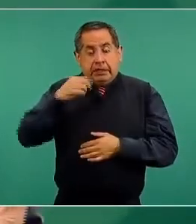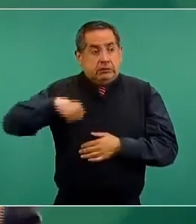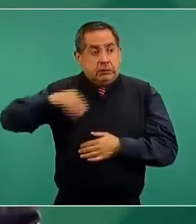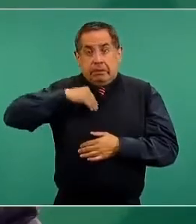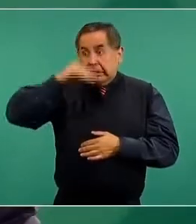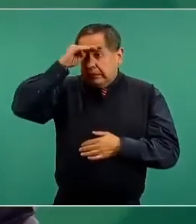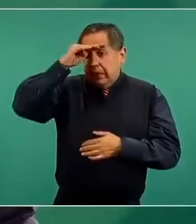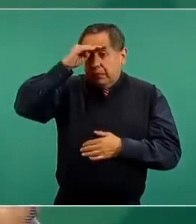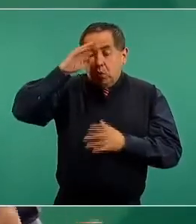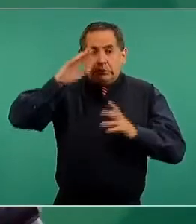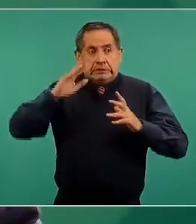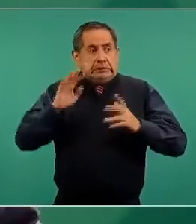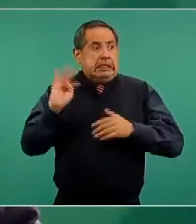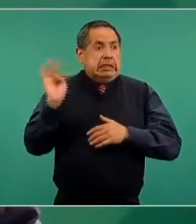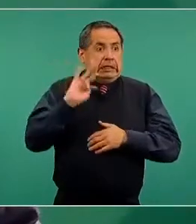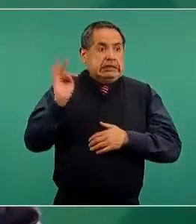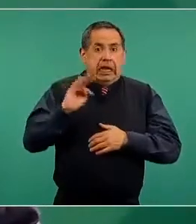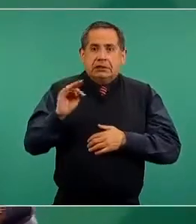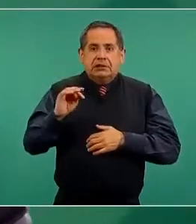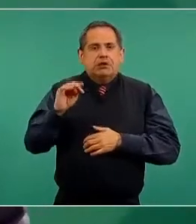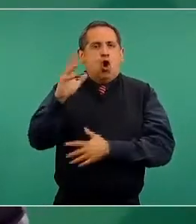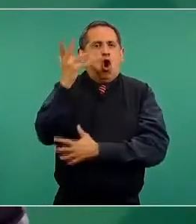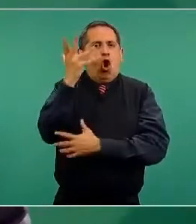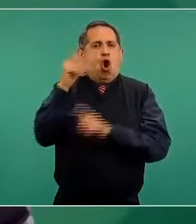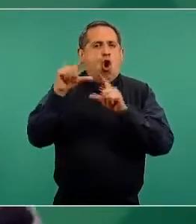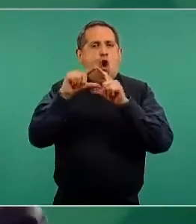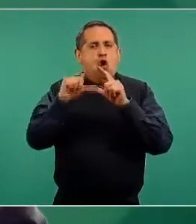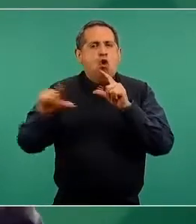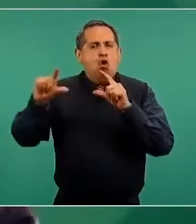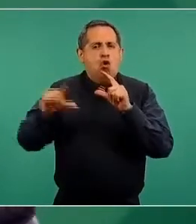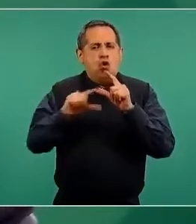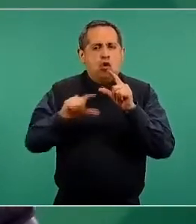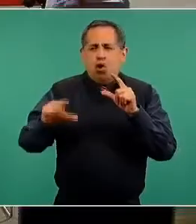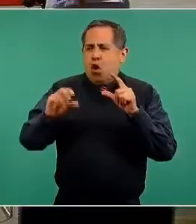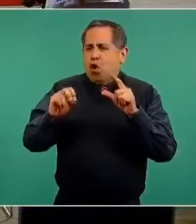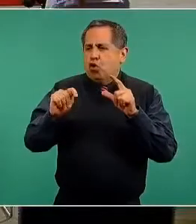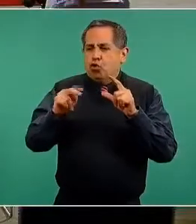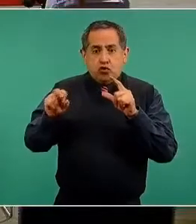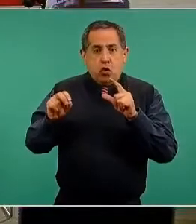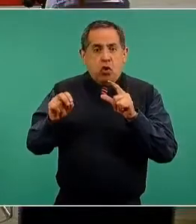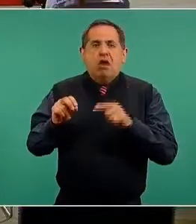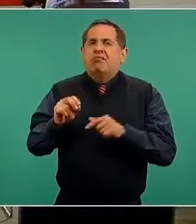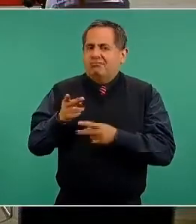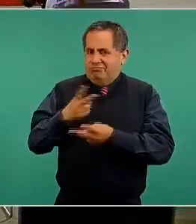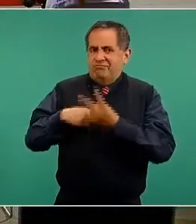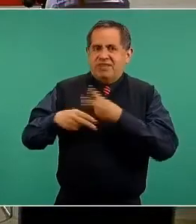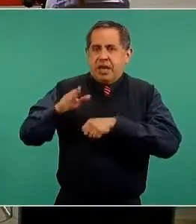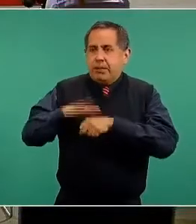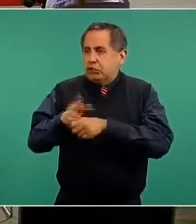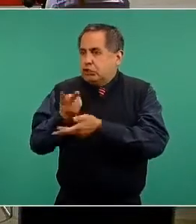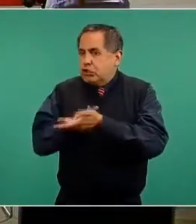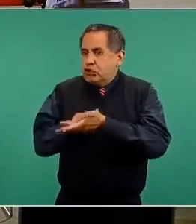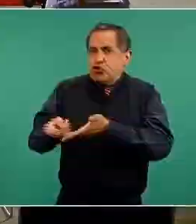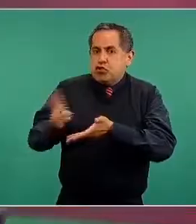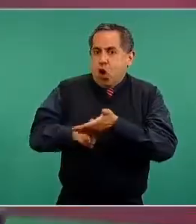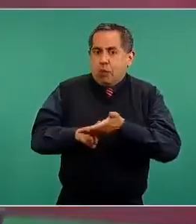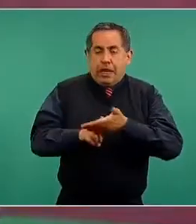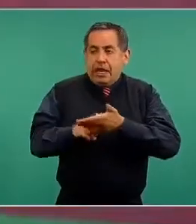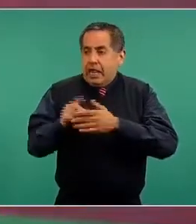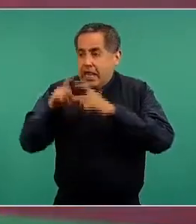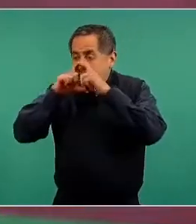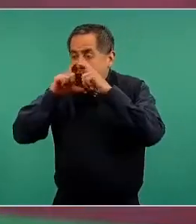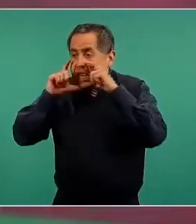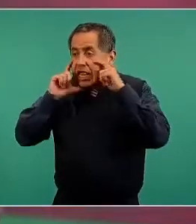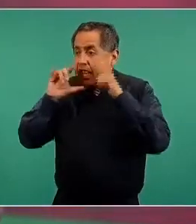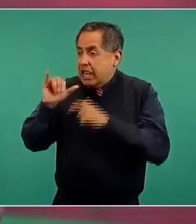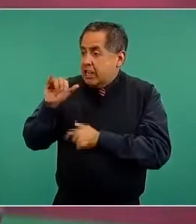momento en que empezara el otoño, la semana 40 del año, empezaríamos a tener conjuntamente con la influenza